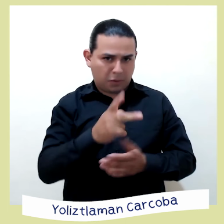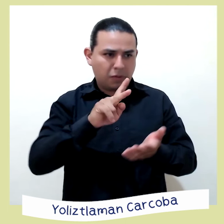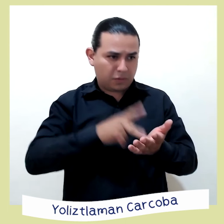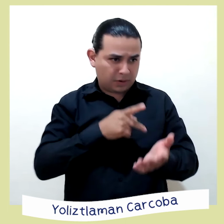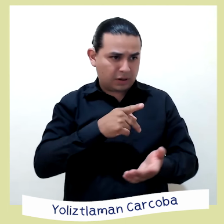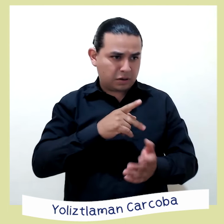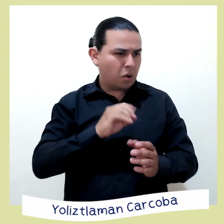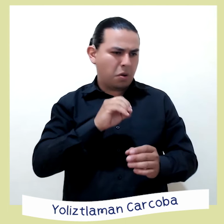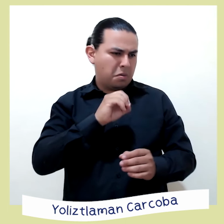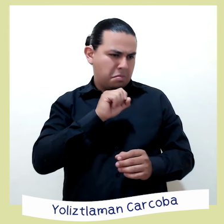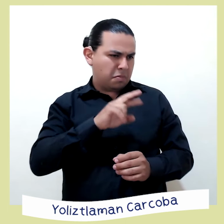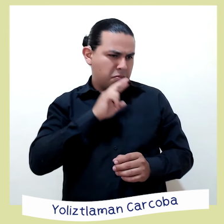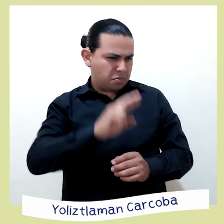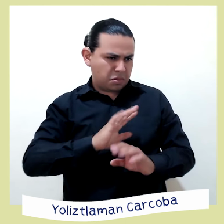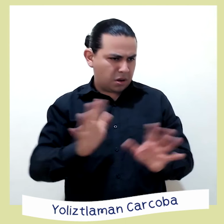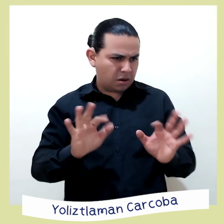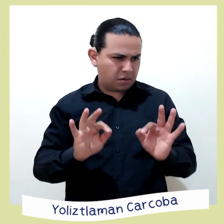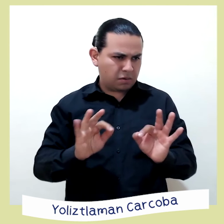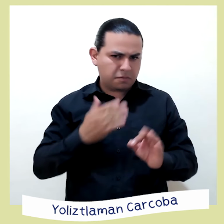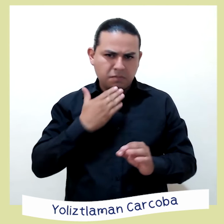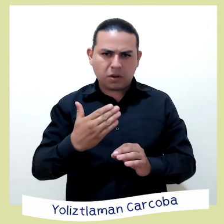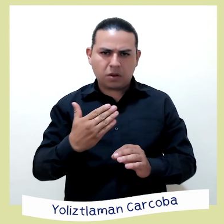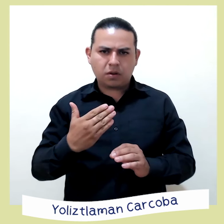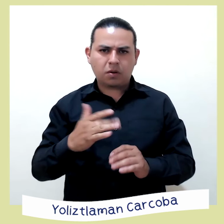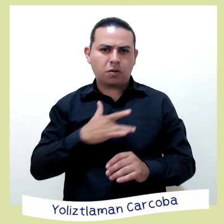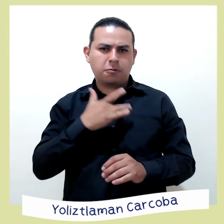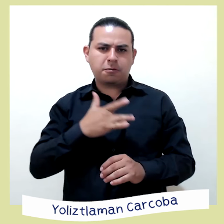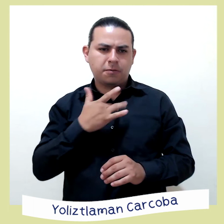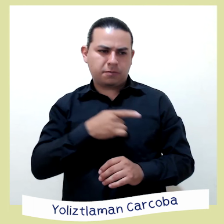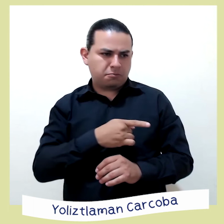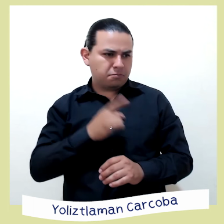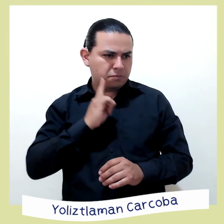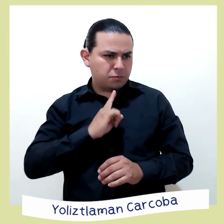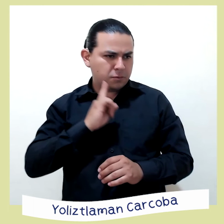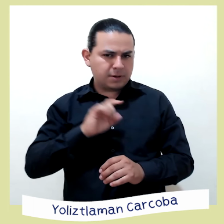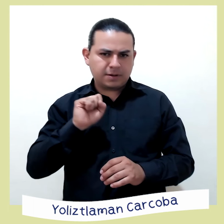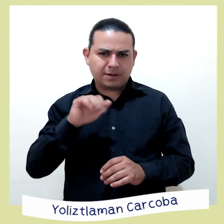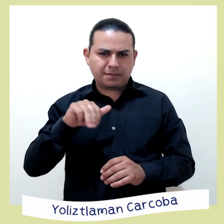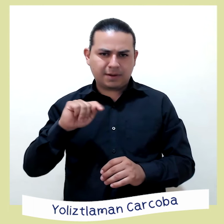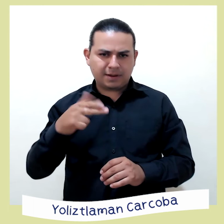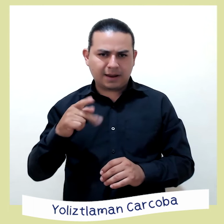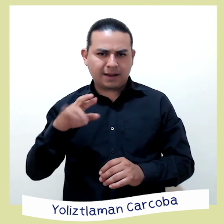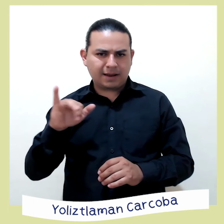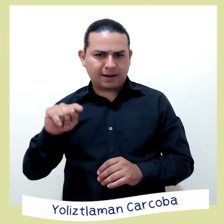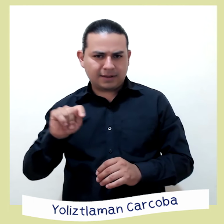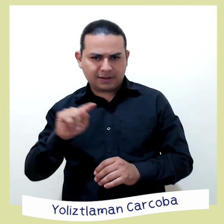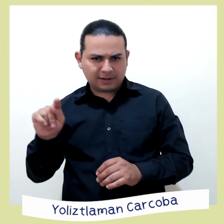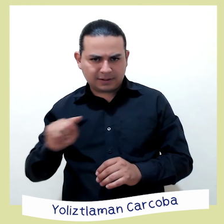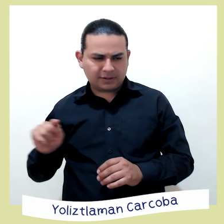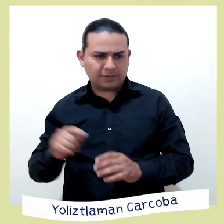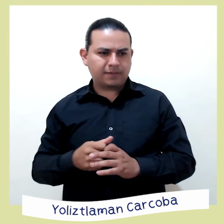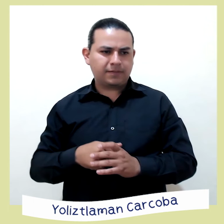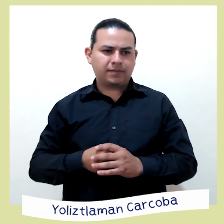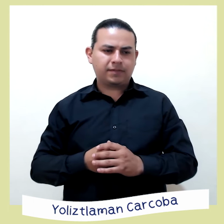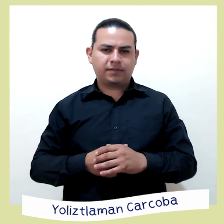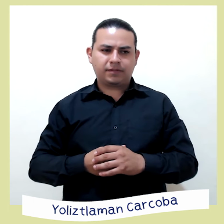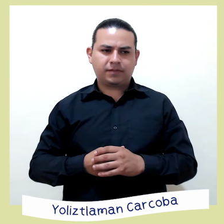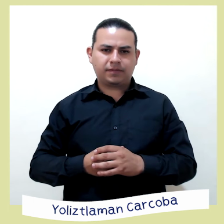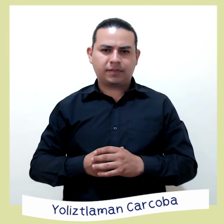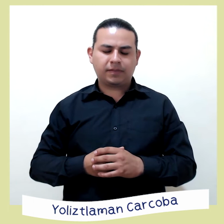la palabra a Muchas gracias. Samantha Fritz. Te repito la pregunta, Samantha, o la tienes, si